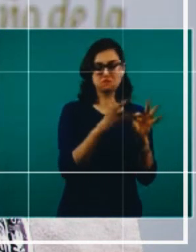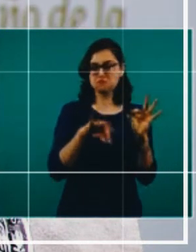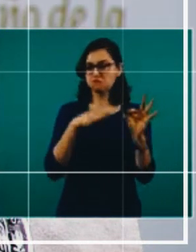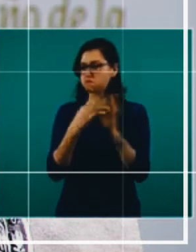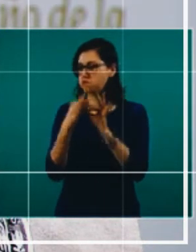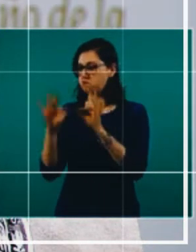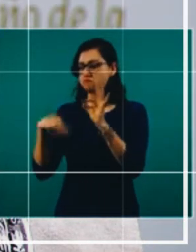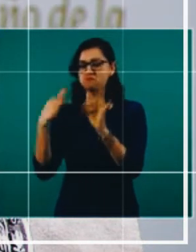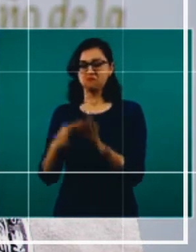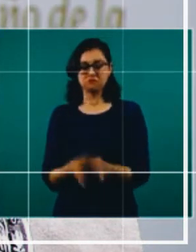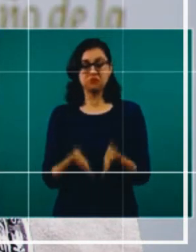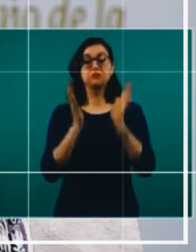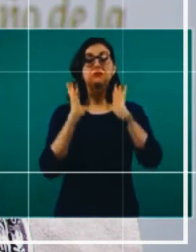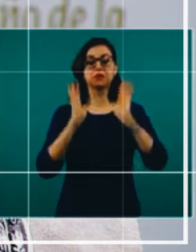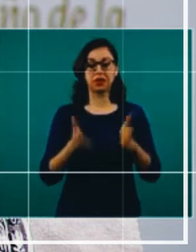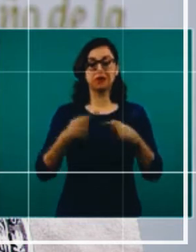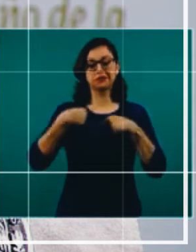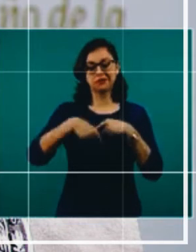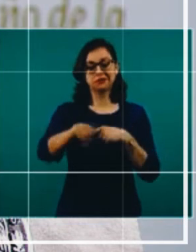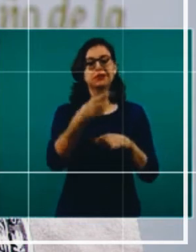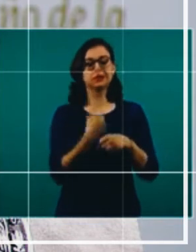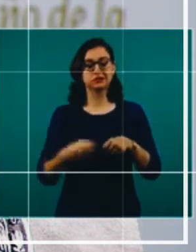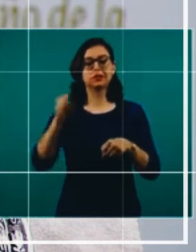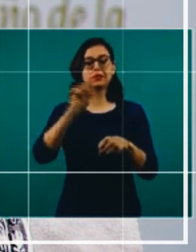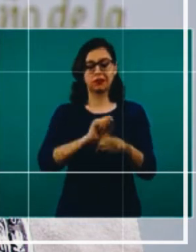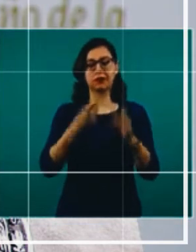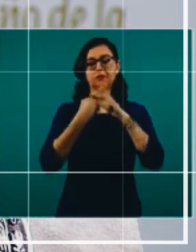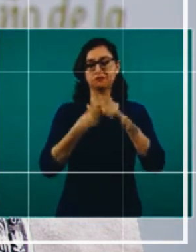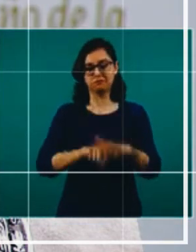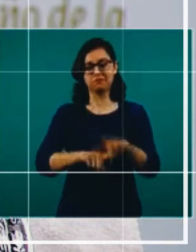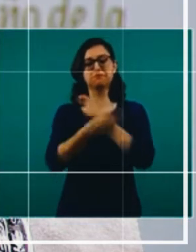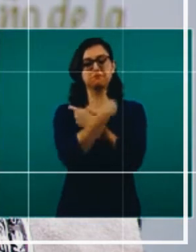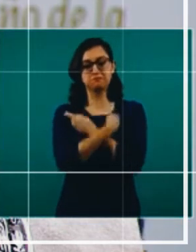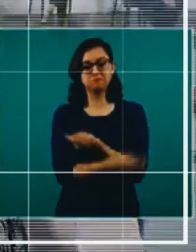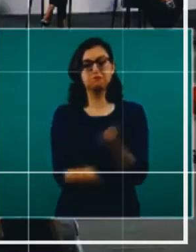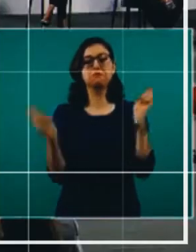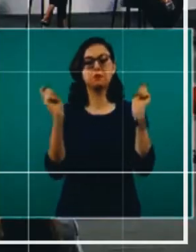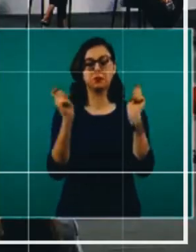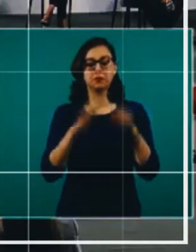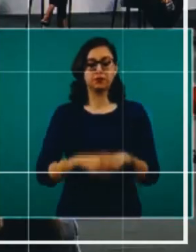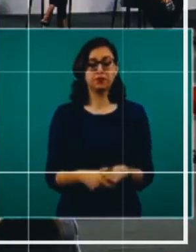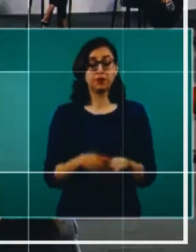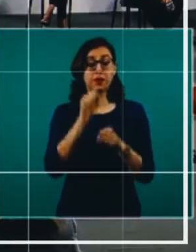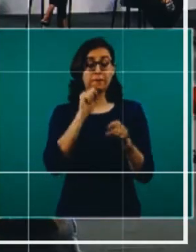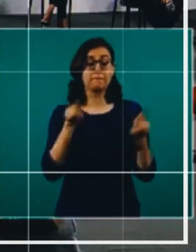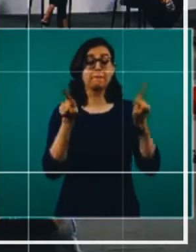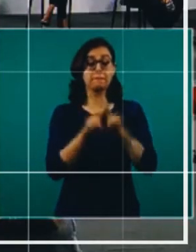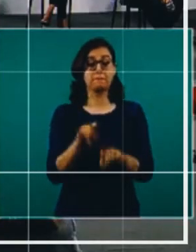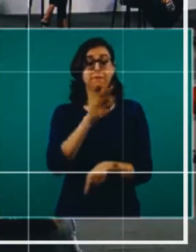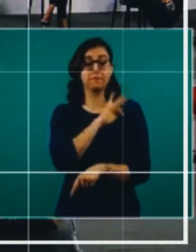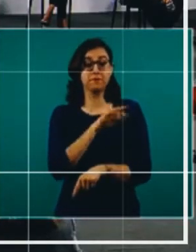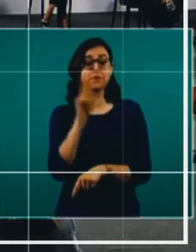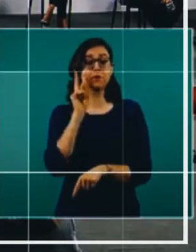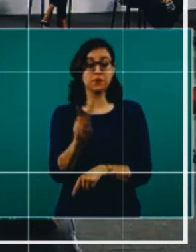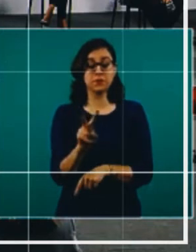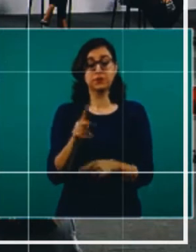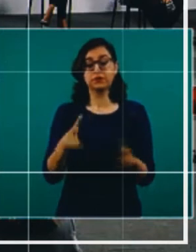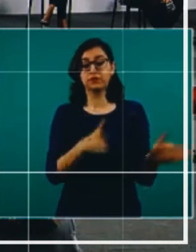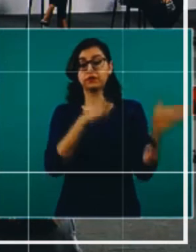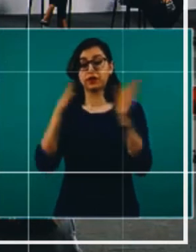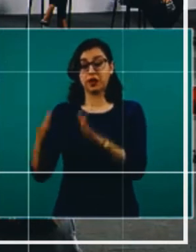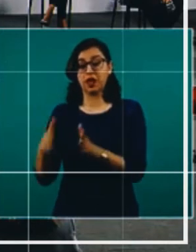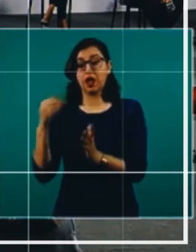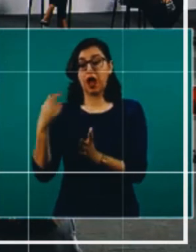semana se procederá a su correspondiente liberación. Asimismo, podemos ver los lotes en azules, los estamos